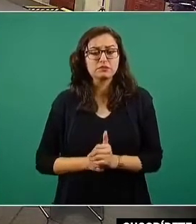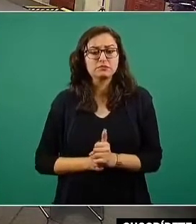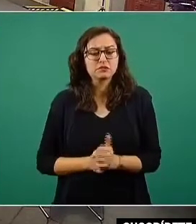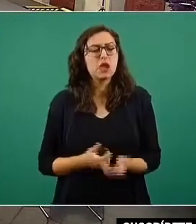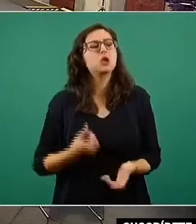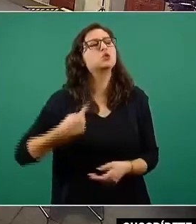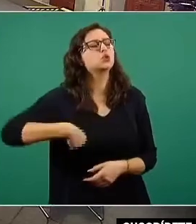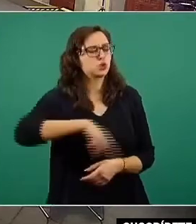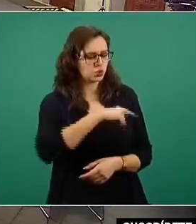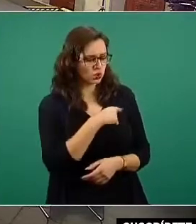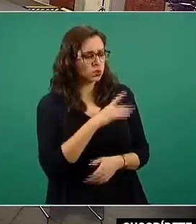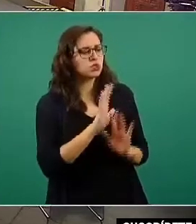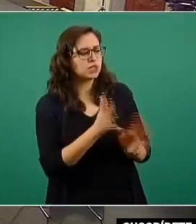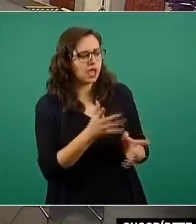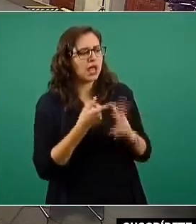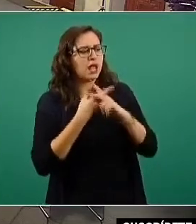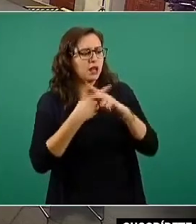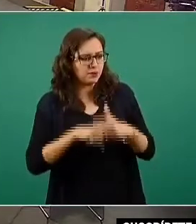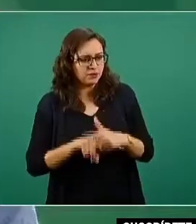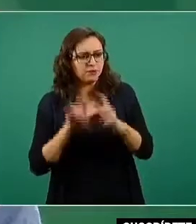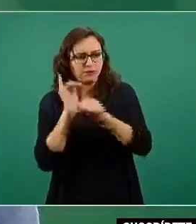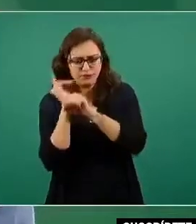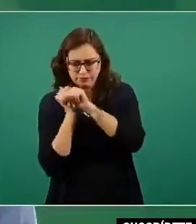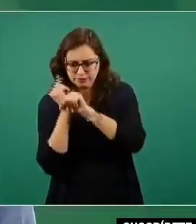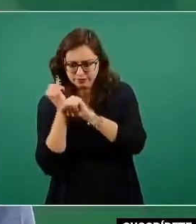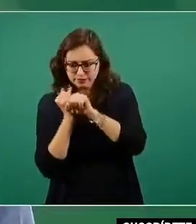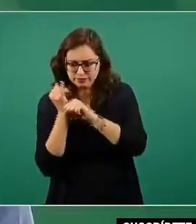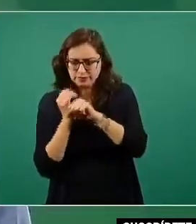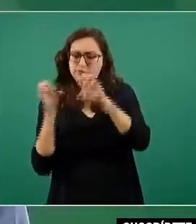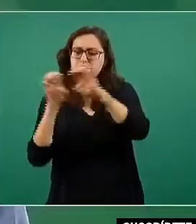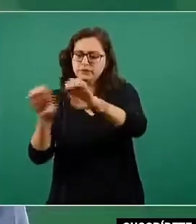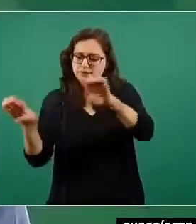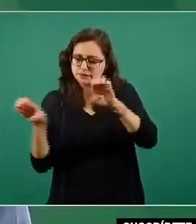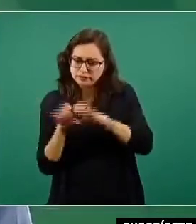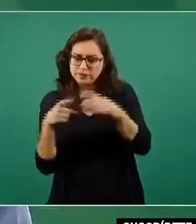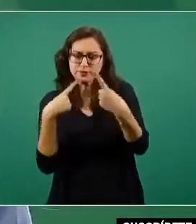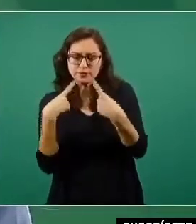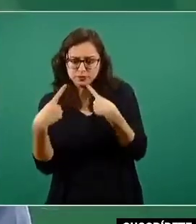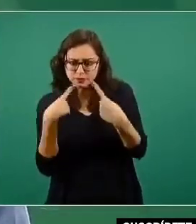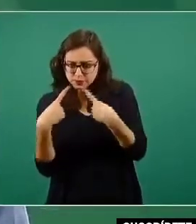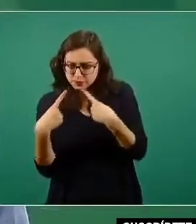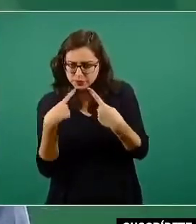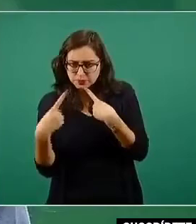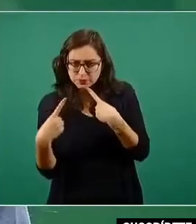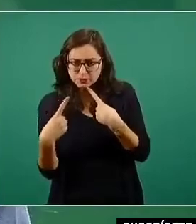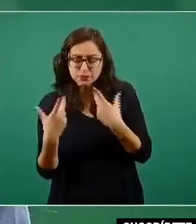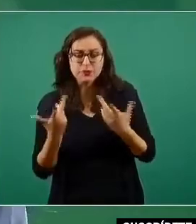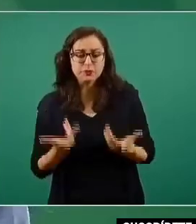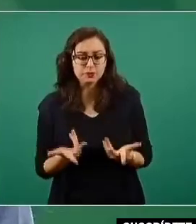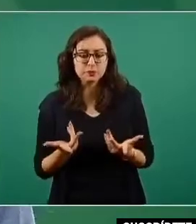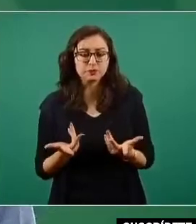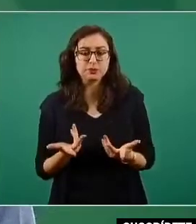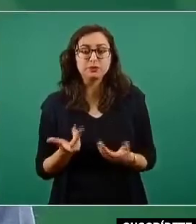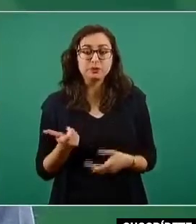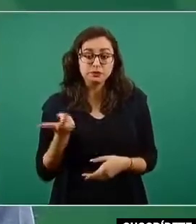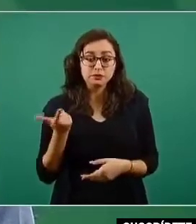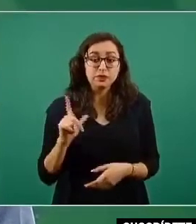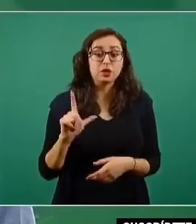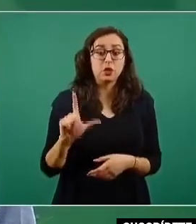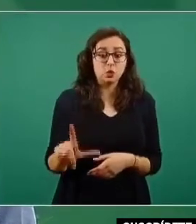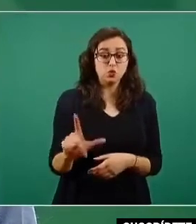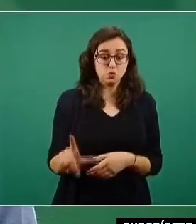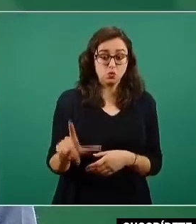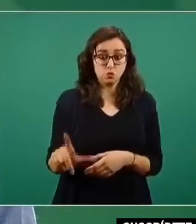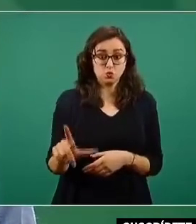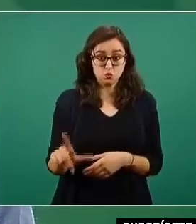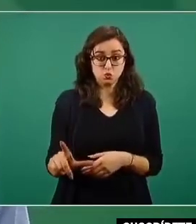efectivamente esto lo conversamos en el gabinete de seguridad, y el lunes precisamente